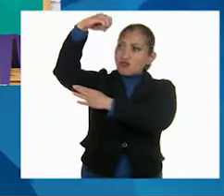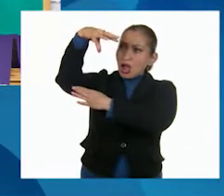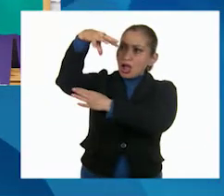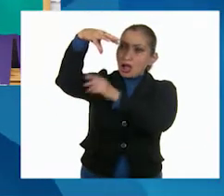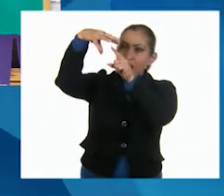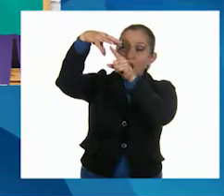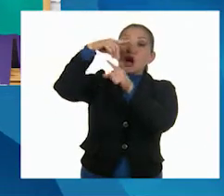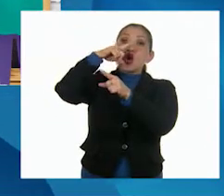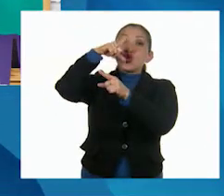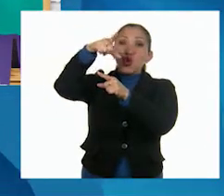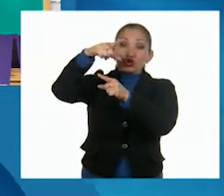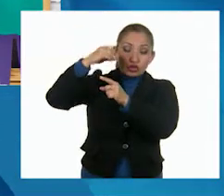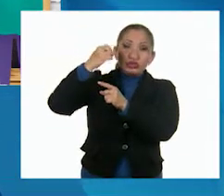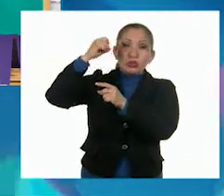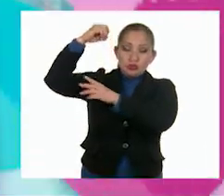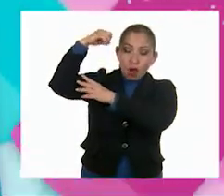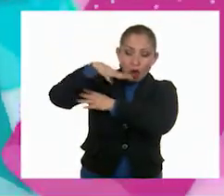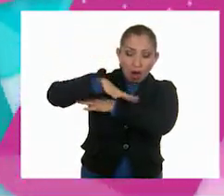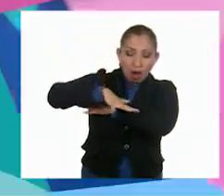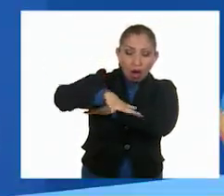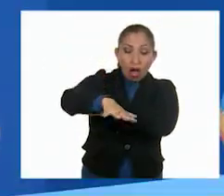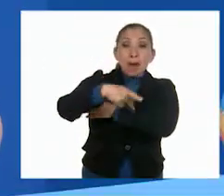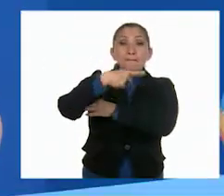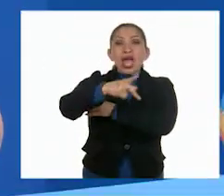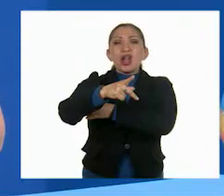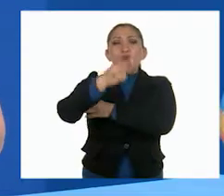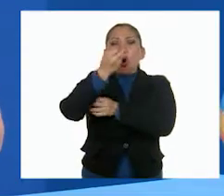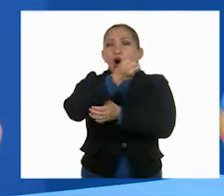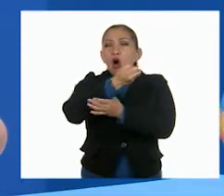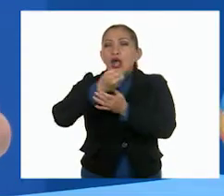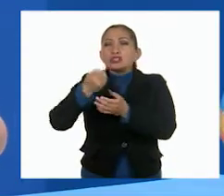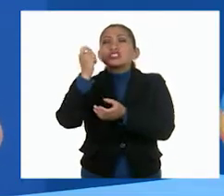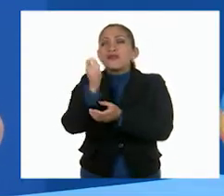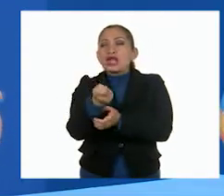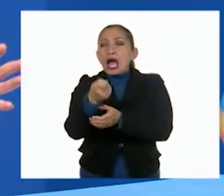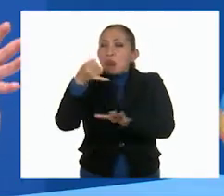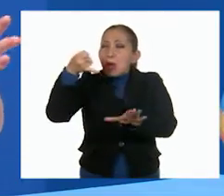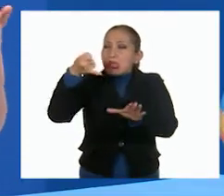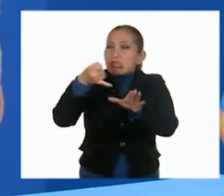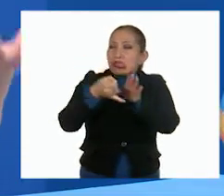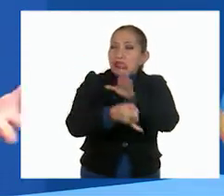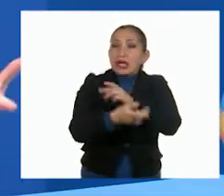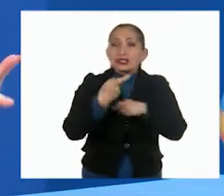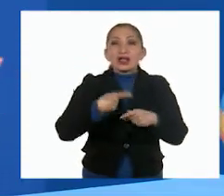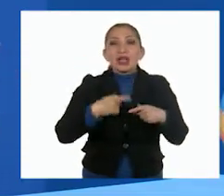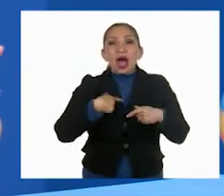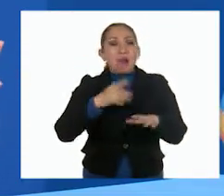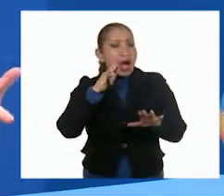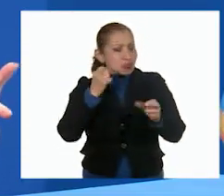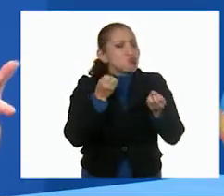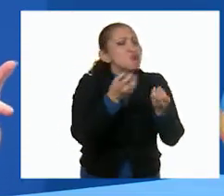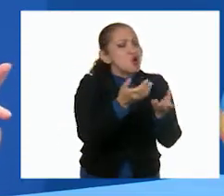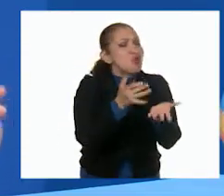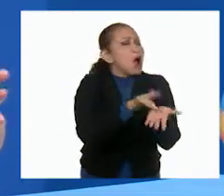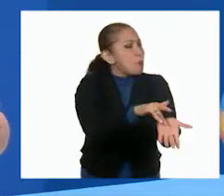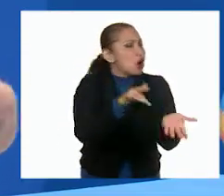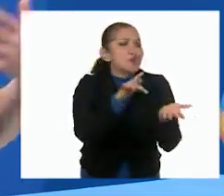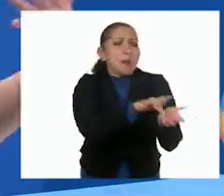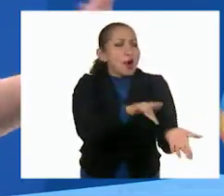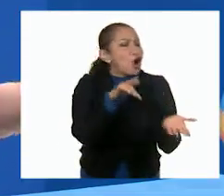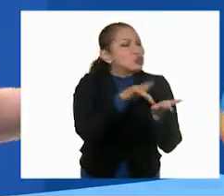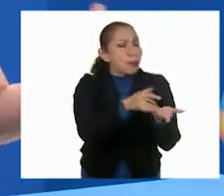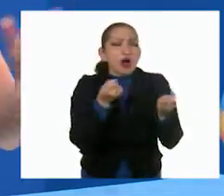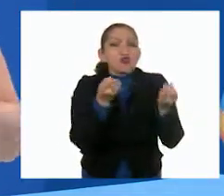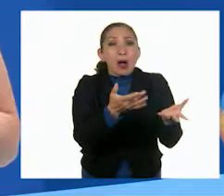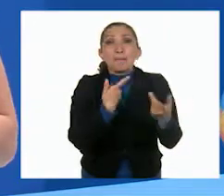de iluminar, pero en el refrán se refiere a la gente que es muy acomedida en la calle, con